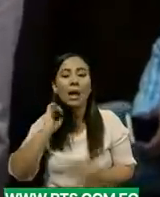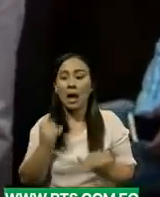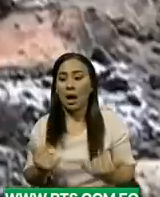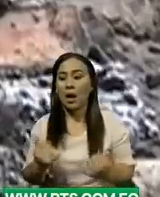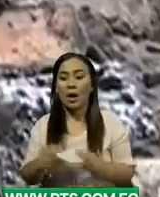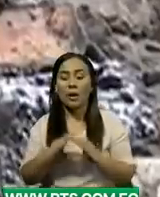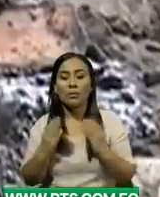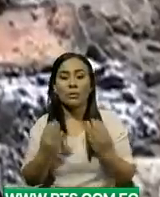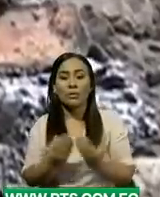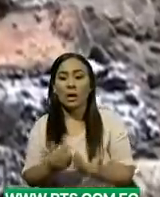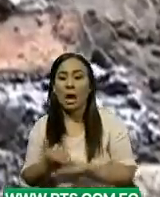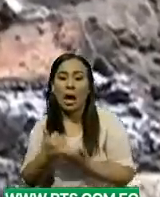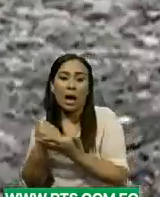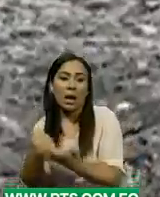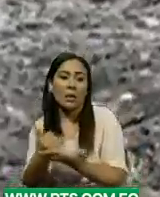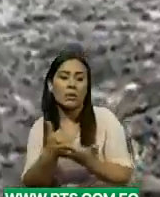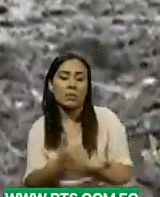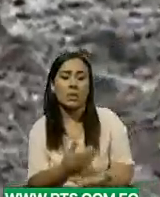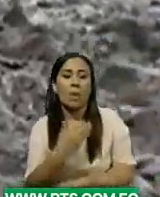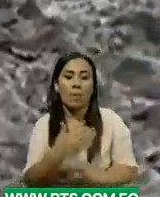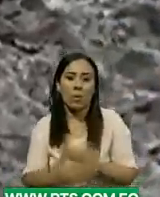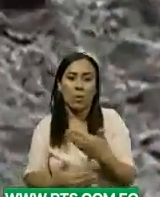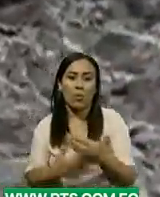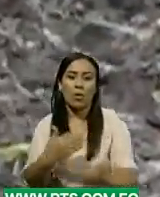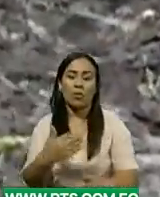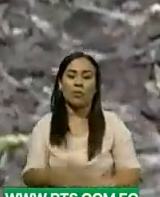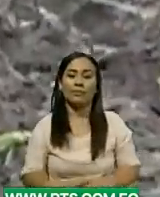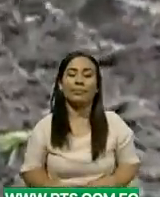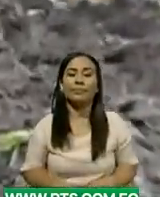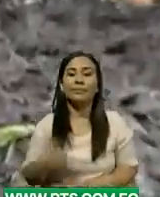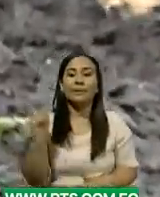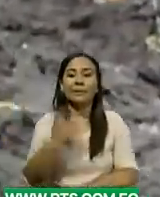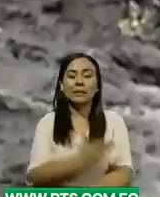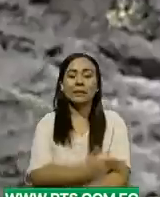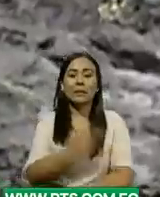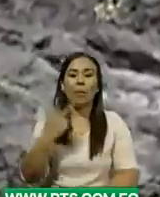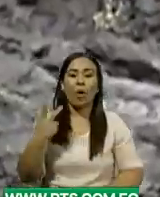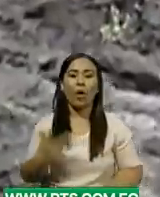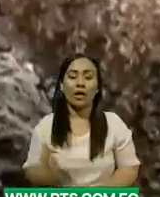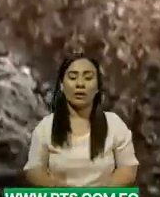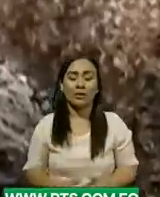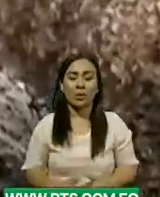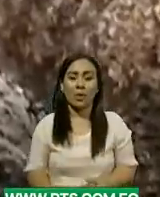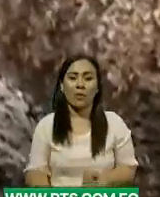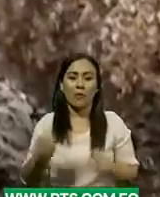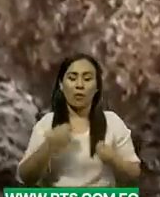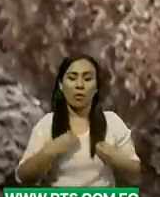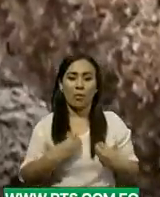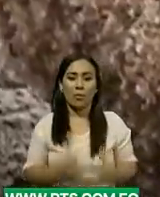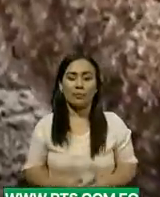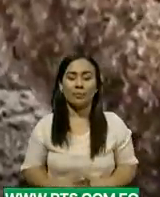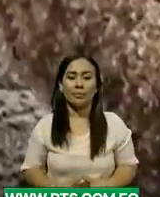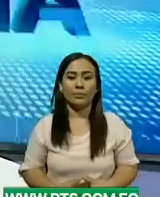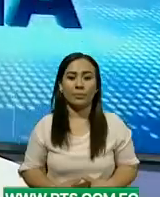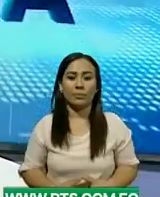activado. Las ayudas llegan de a poco. En Chimborazo informó Darwin Altamirano.